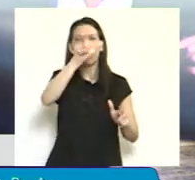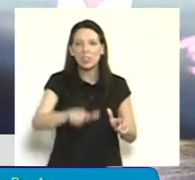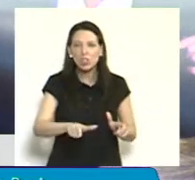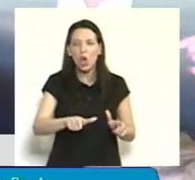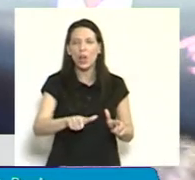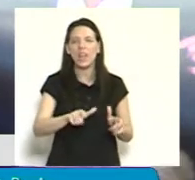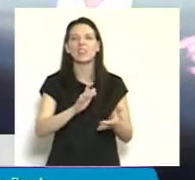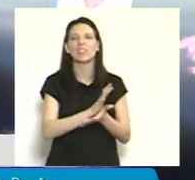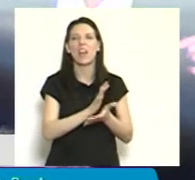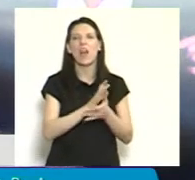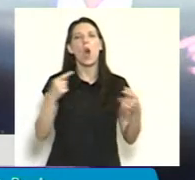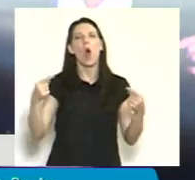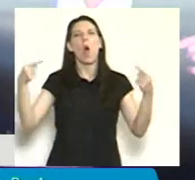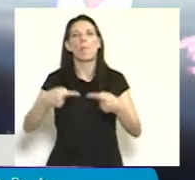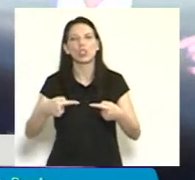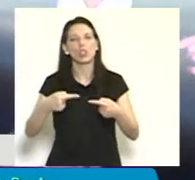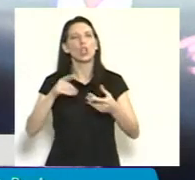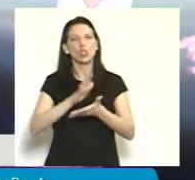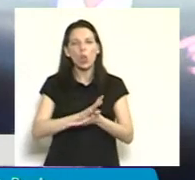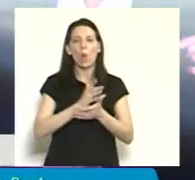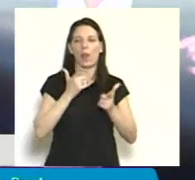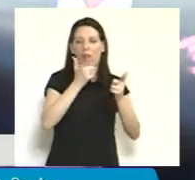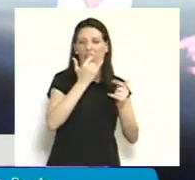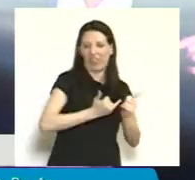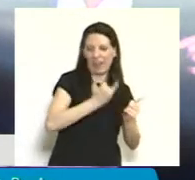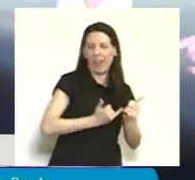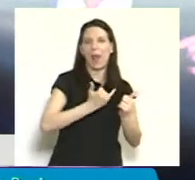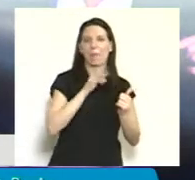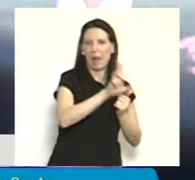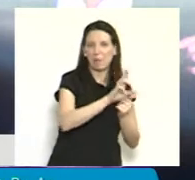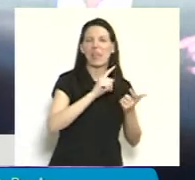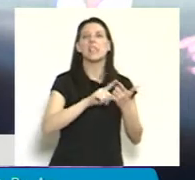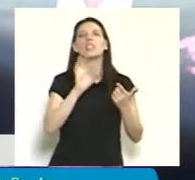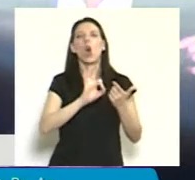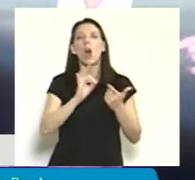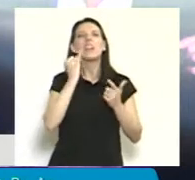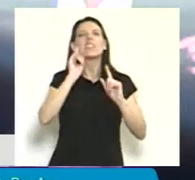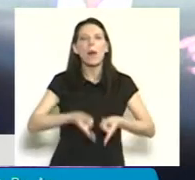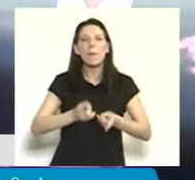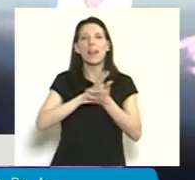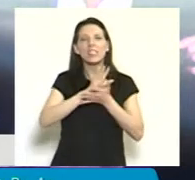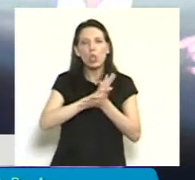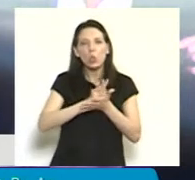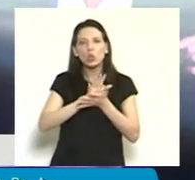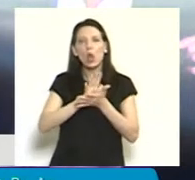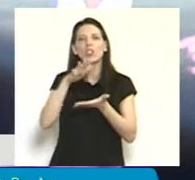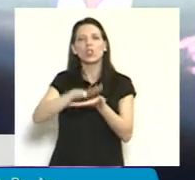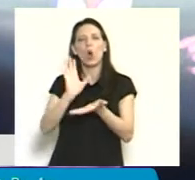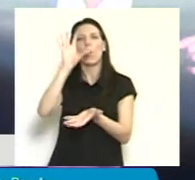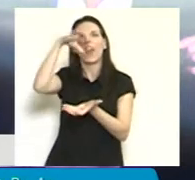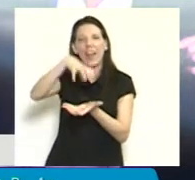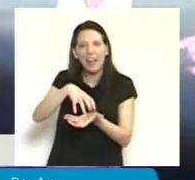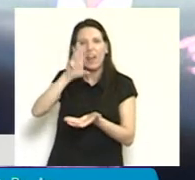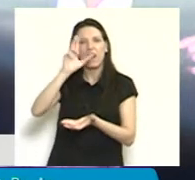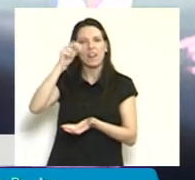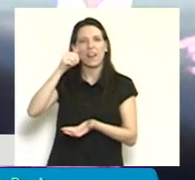por oposición para la autorización o portación de armas de fuego, sucesivas resoluciones del RENAR por las que se modificaron